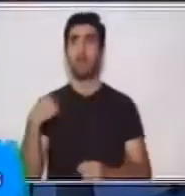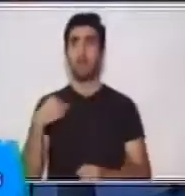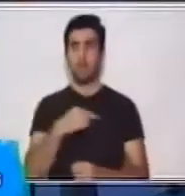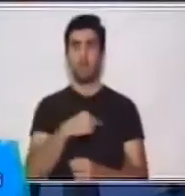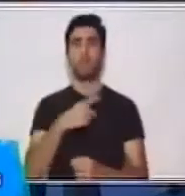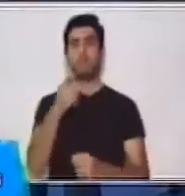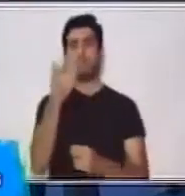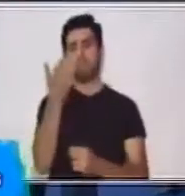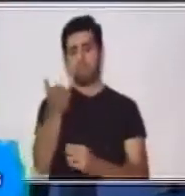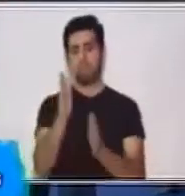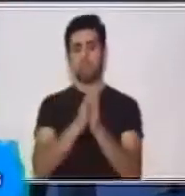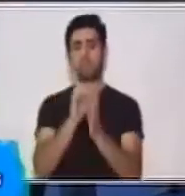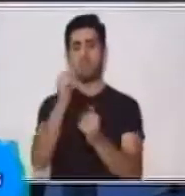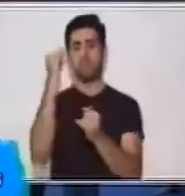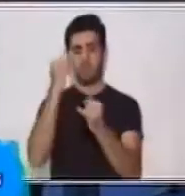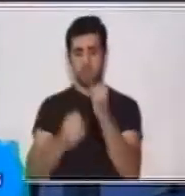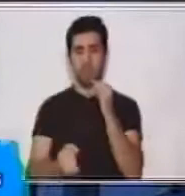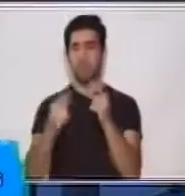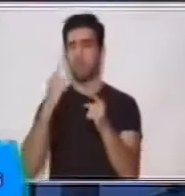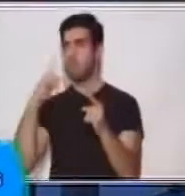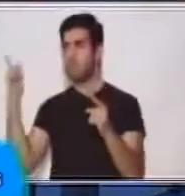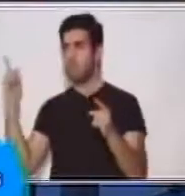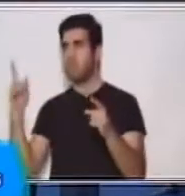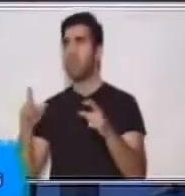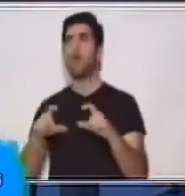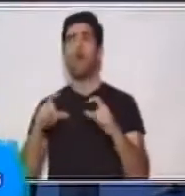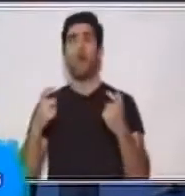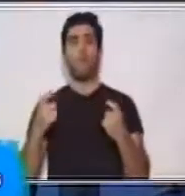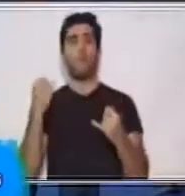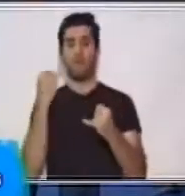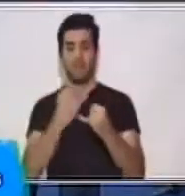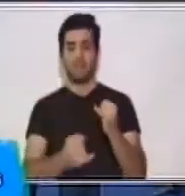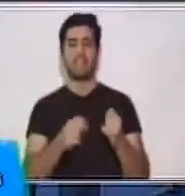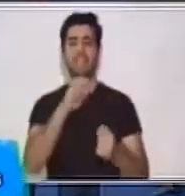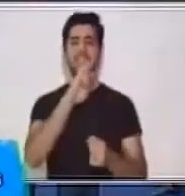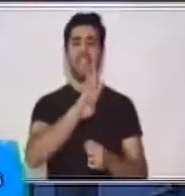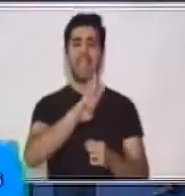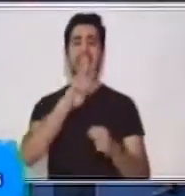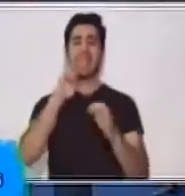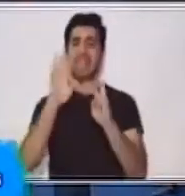el ejercicio, ¿sí? El ejercicio de la tangente de 37, para que ustedes puedan